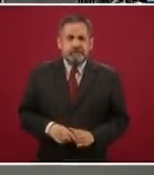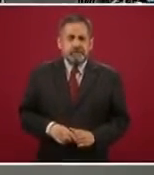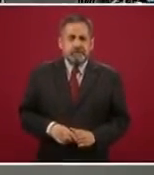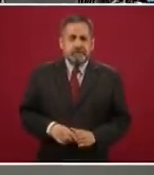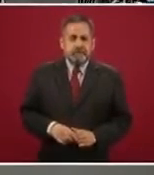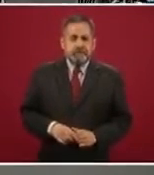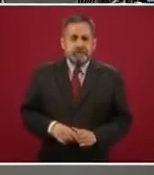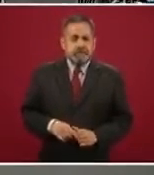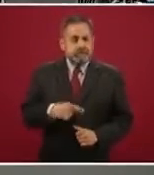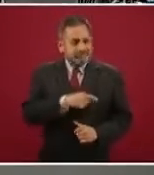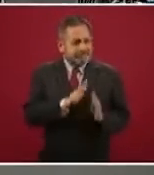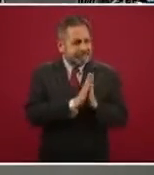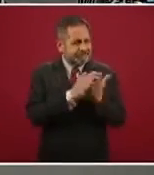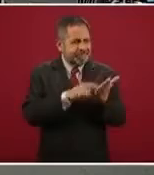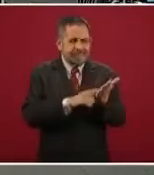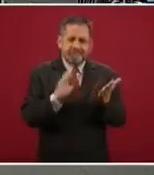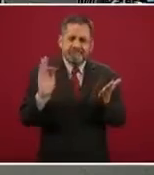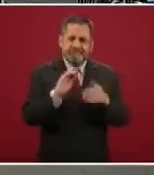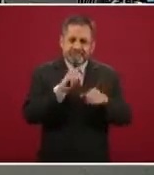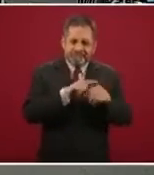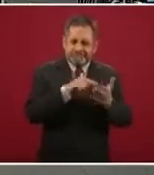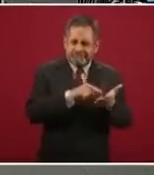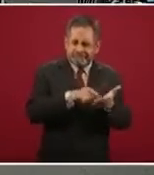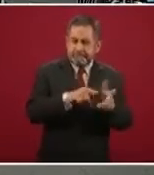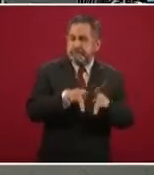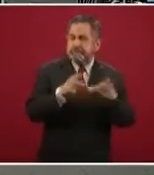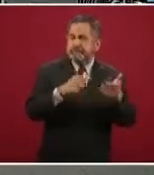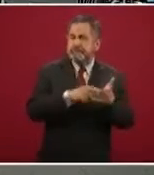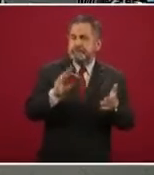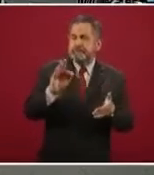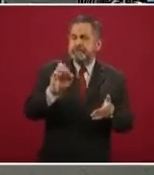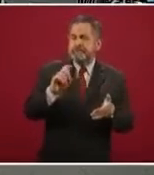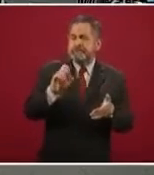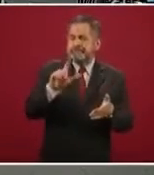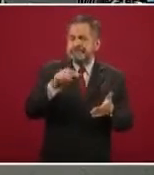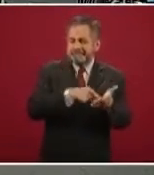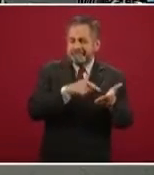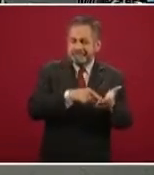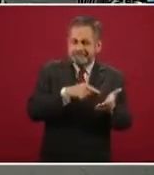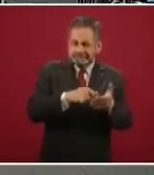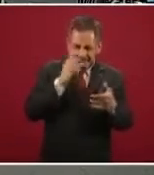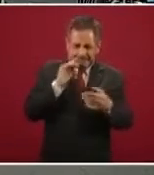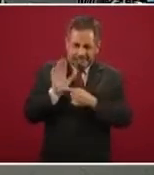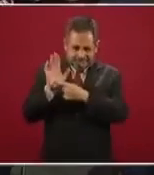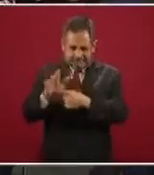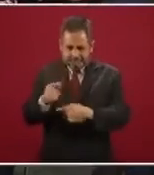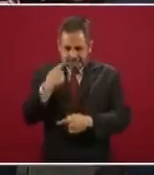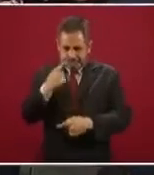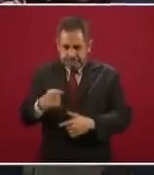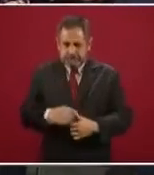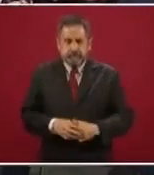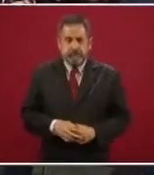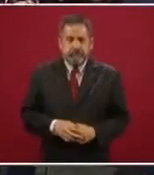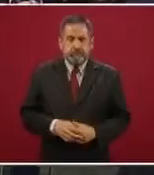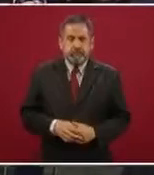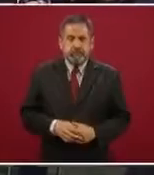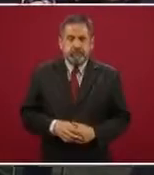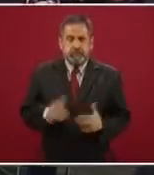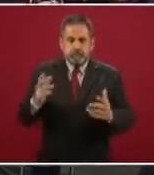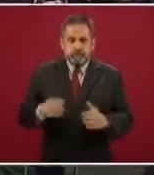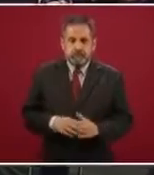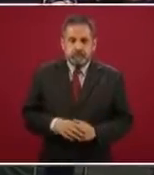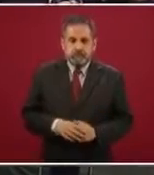En el Federalista, sí. En el periódico Federalista. Y